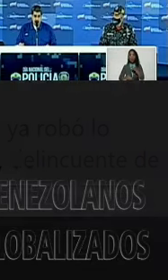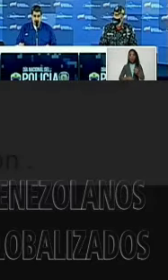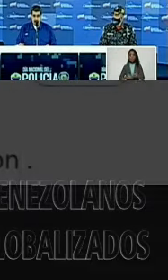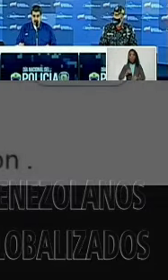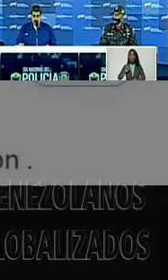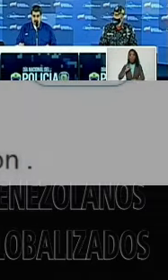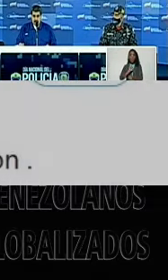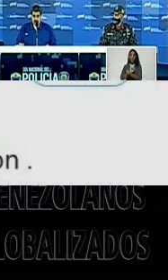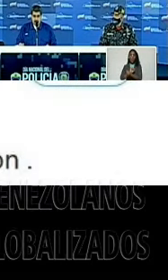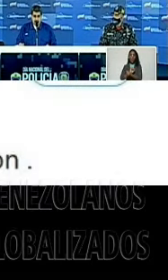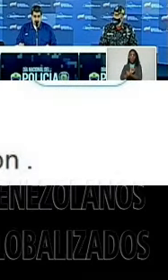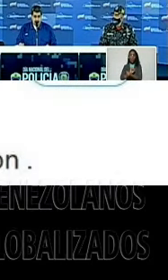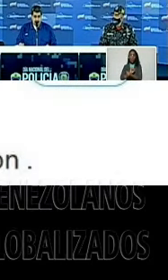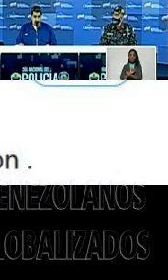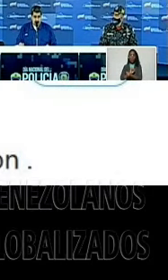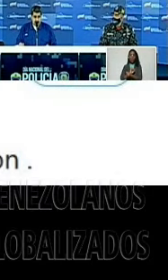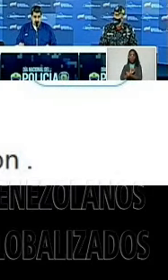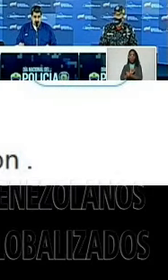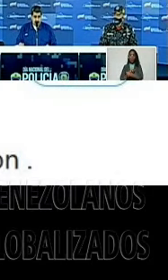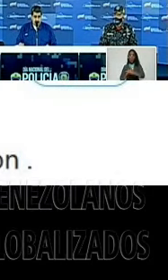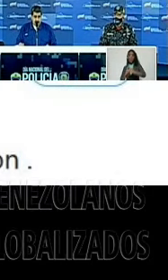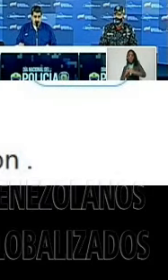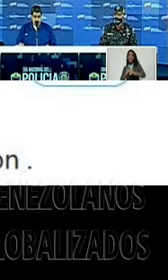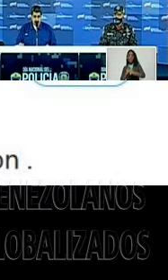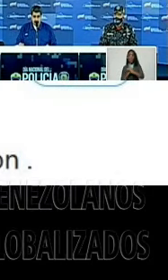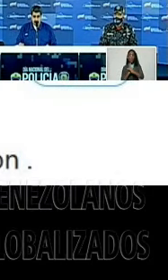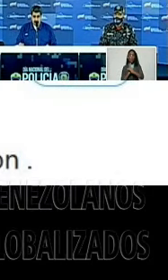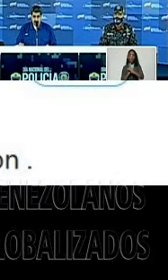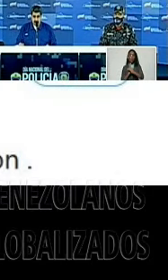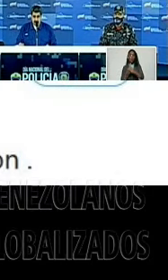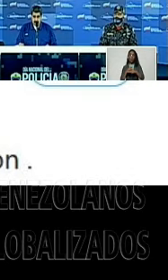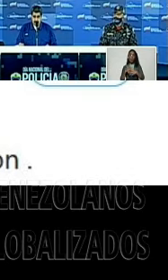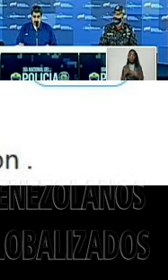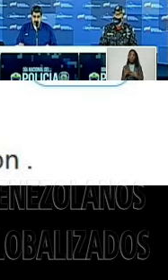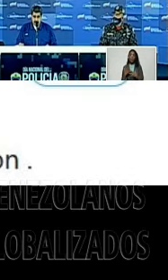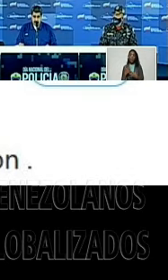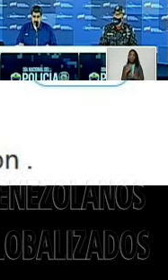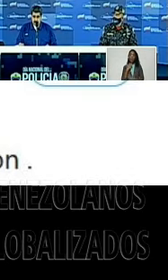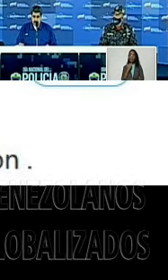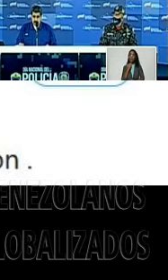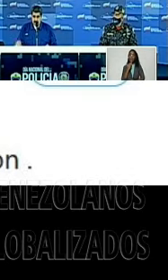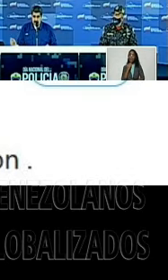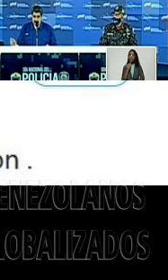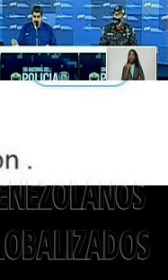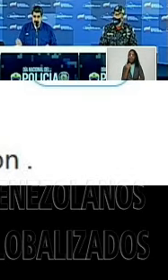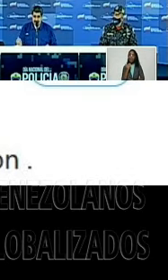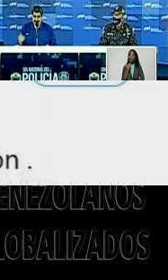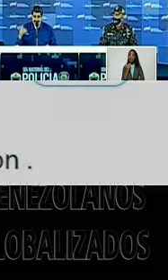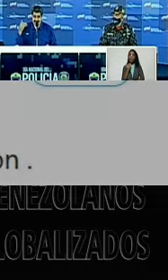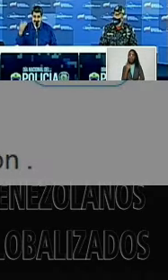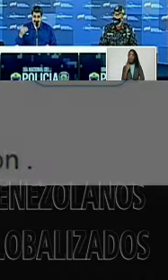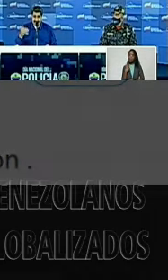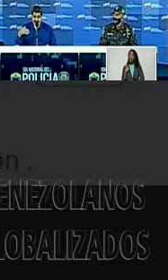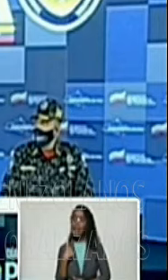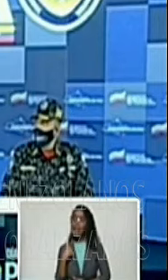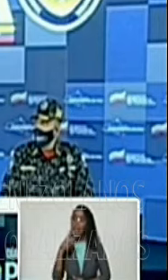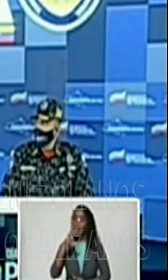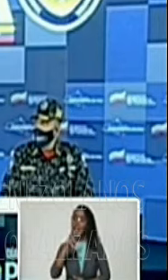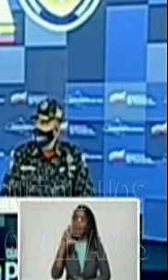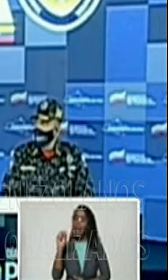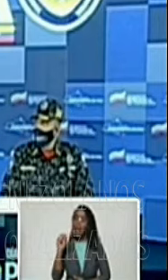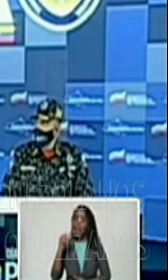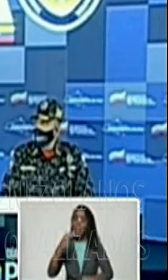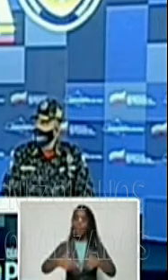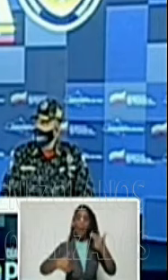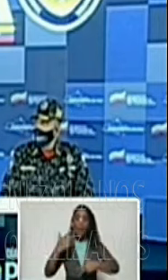captura o neutralización de casi, me dicen, más de 30